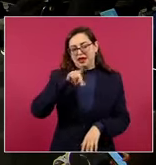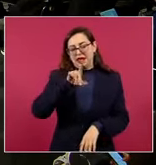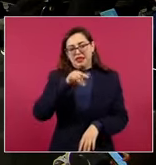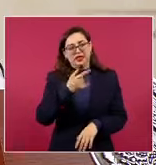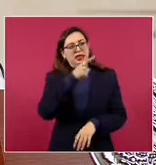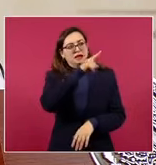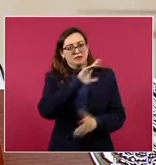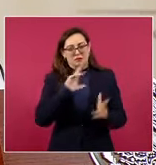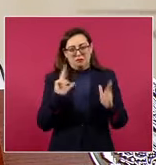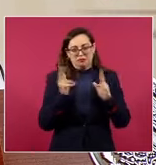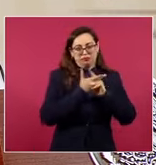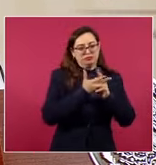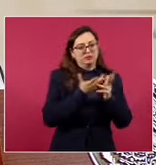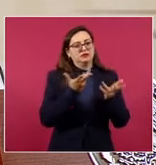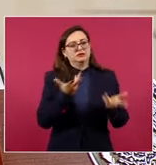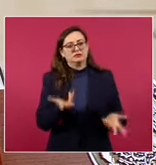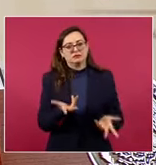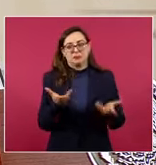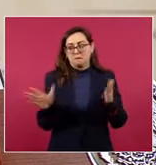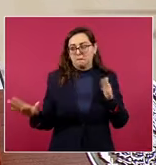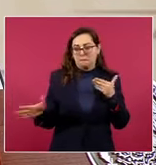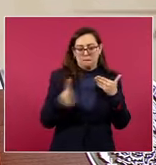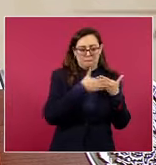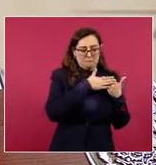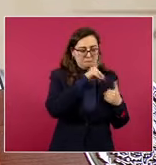si no hay transparencia?